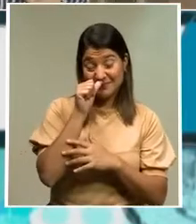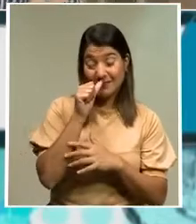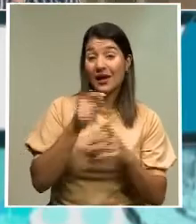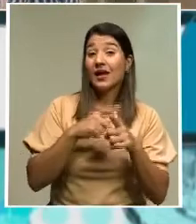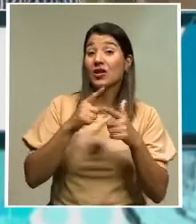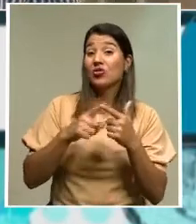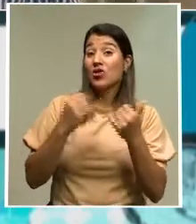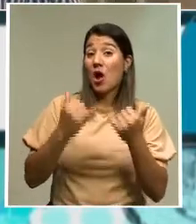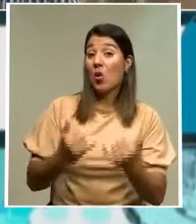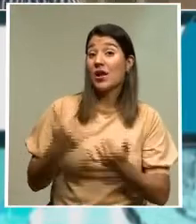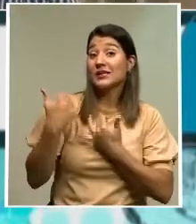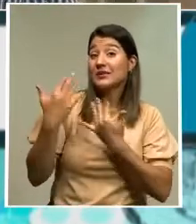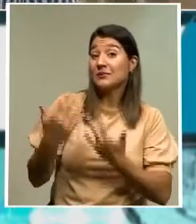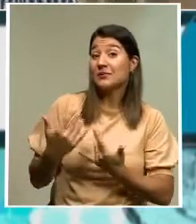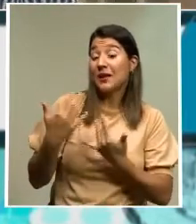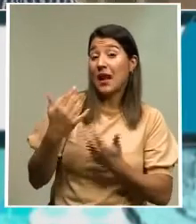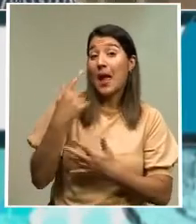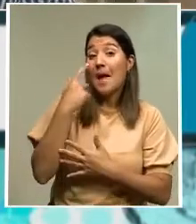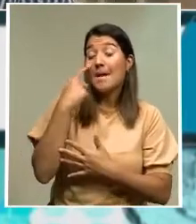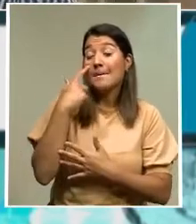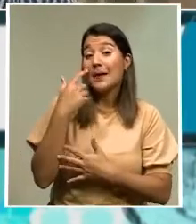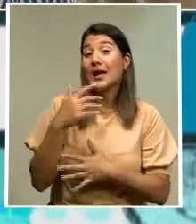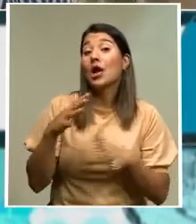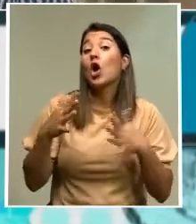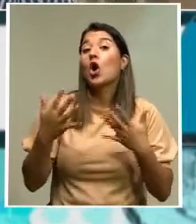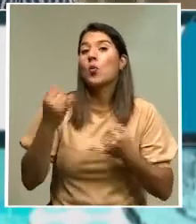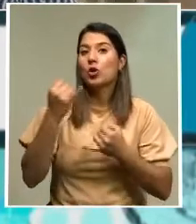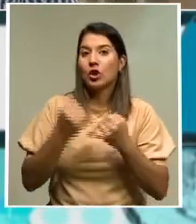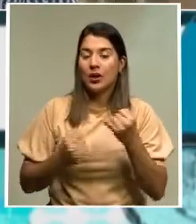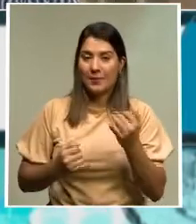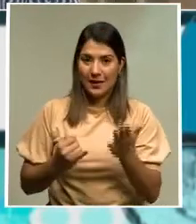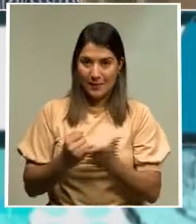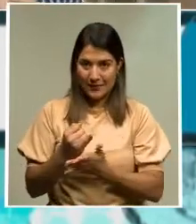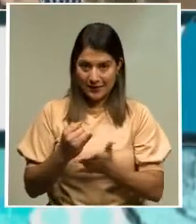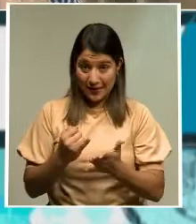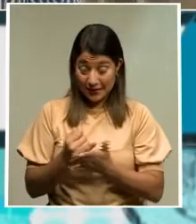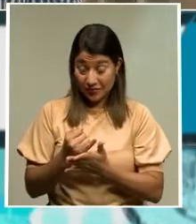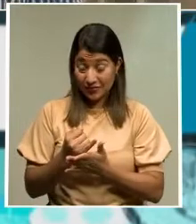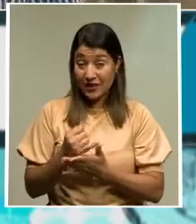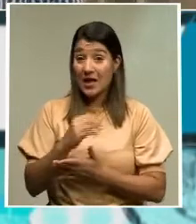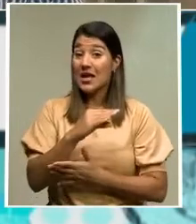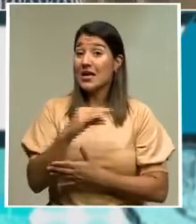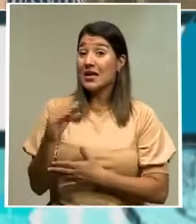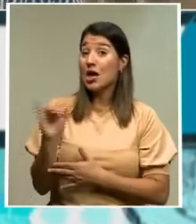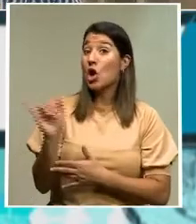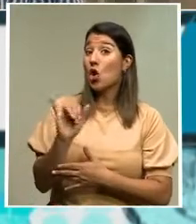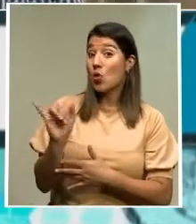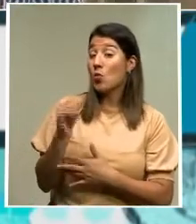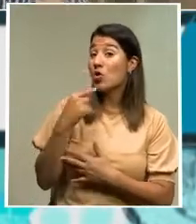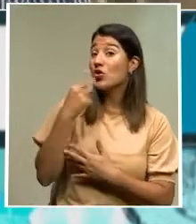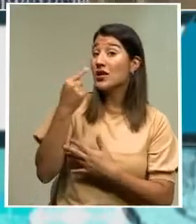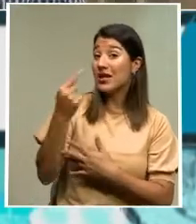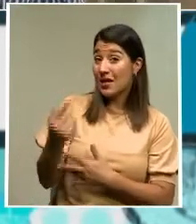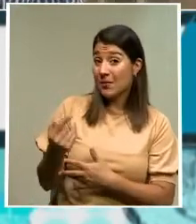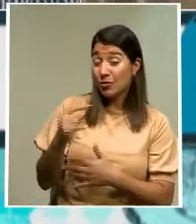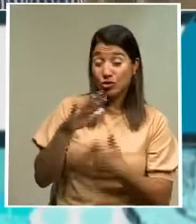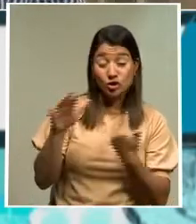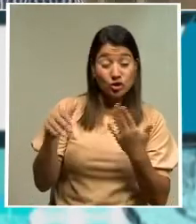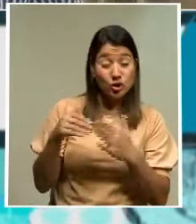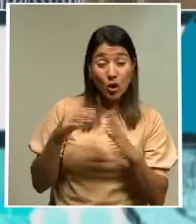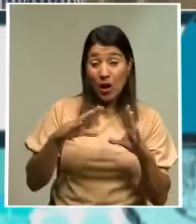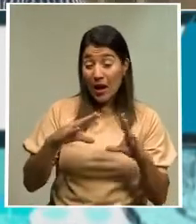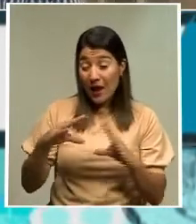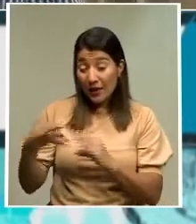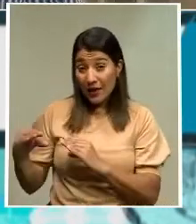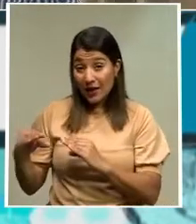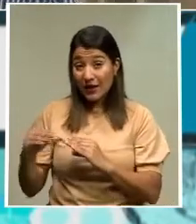ver qué resultados va a estar dando esta comisión, que realmente, como les decimos, fue toda la tarde. De hecho, el tema de empleo